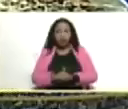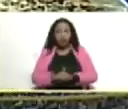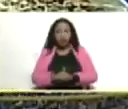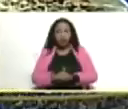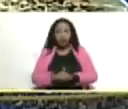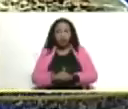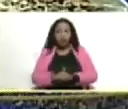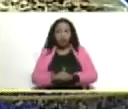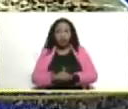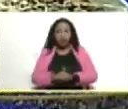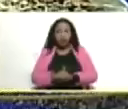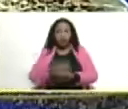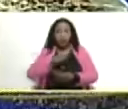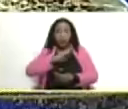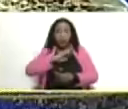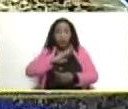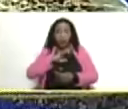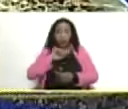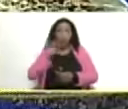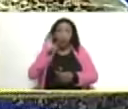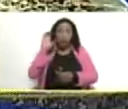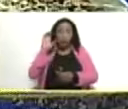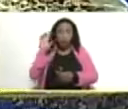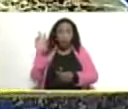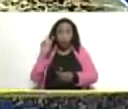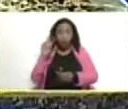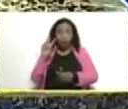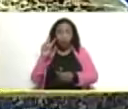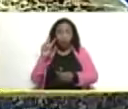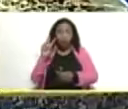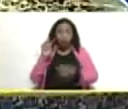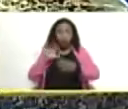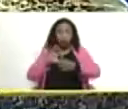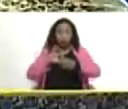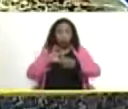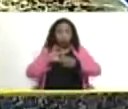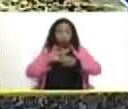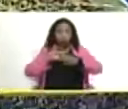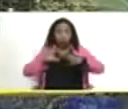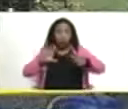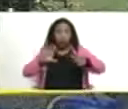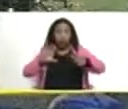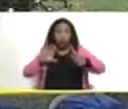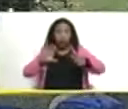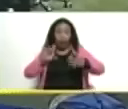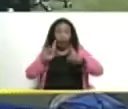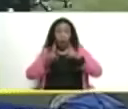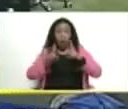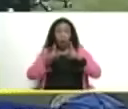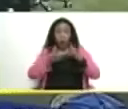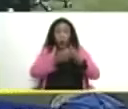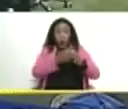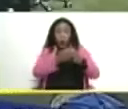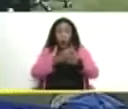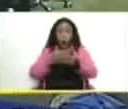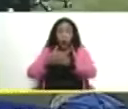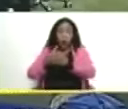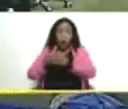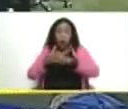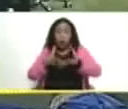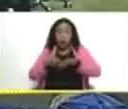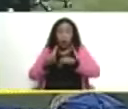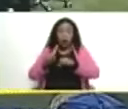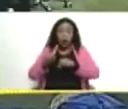Cuando nuestra patria se disgregó y las fuerzas disolventes de las oligarquías se